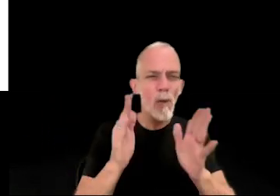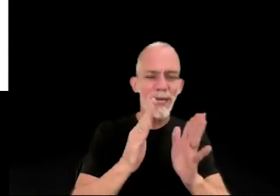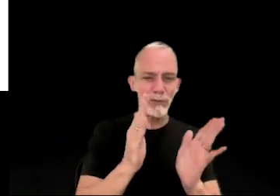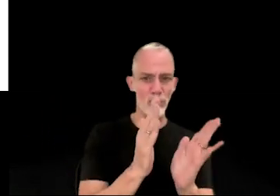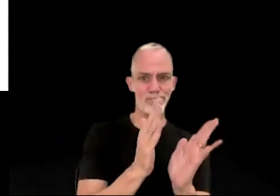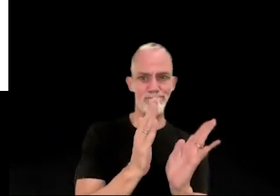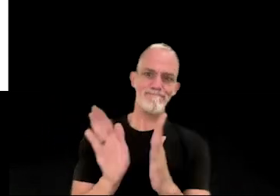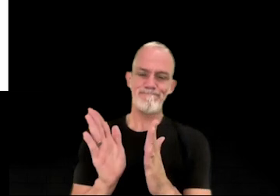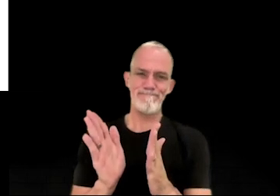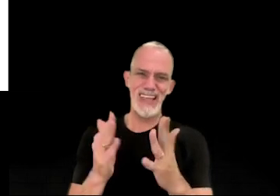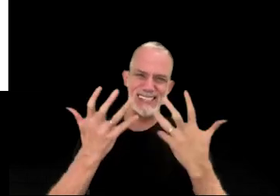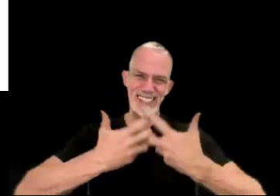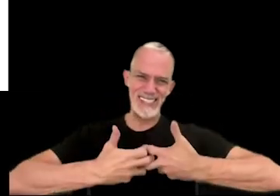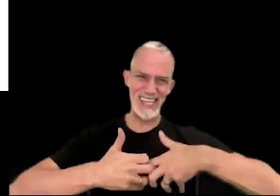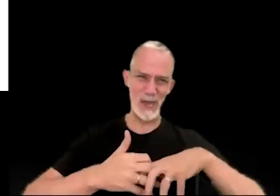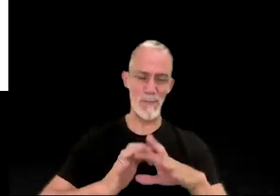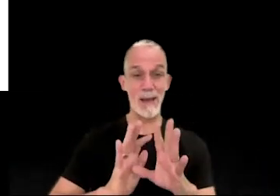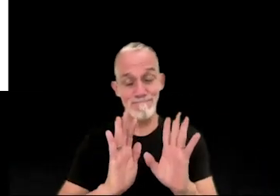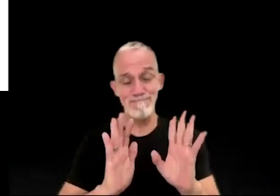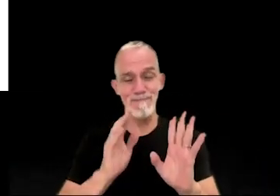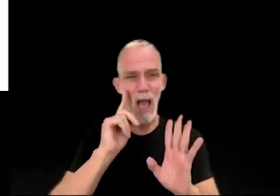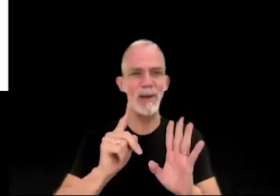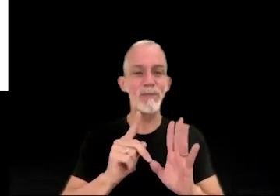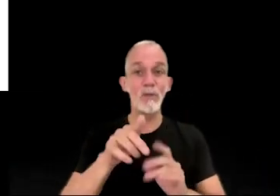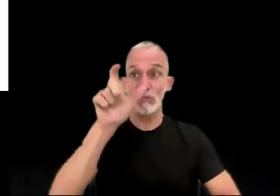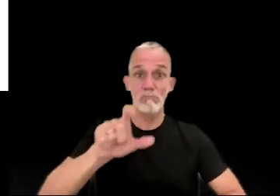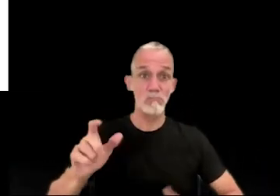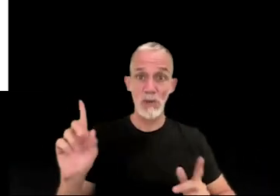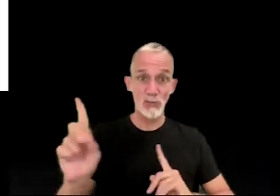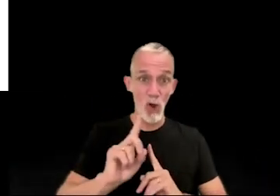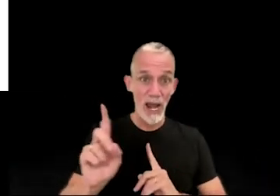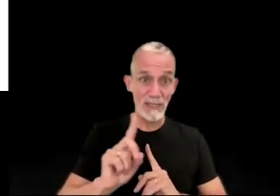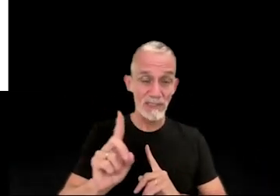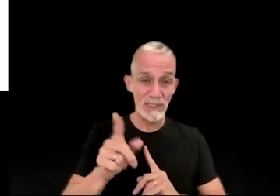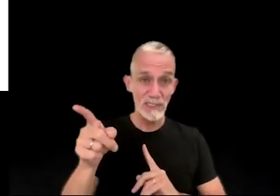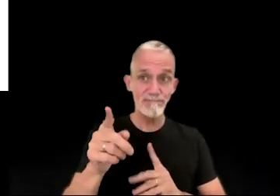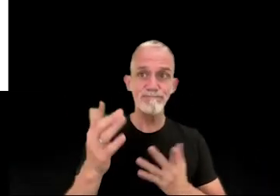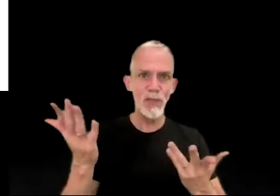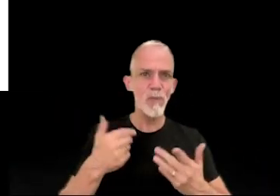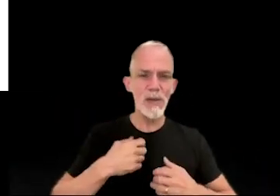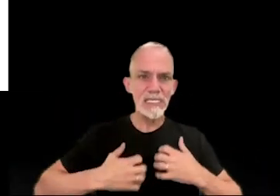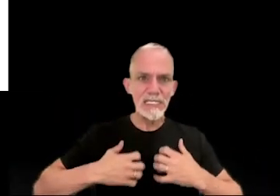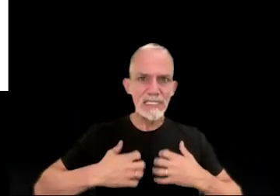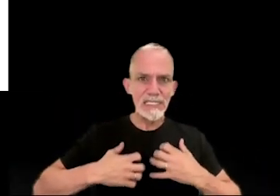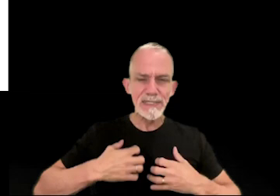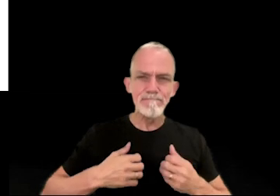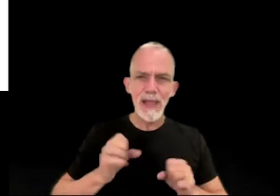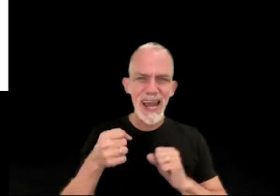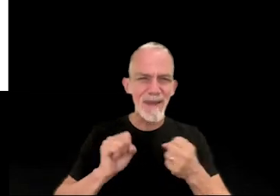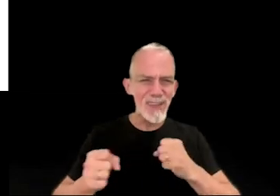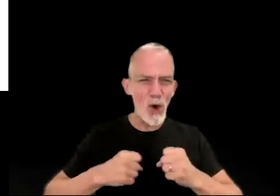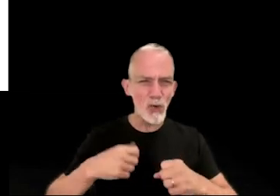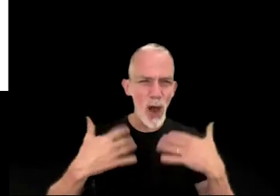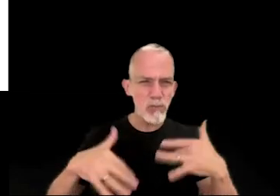sistema y a veces los contribuyentes sé que se ponen ansiosos. eh,